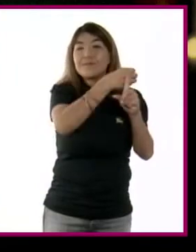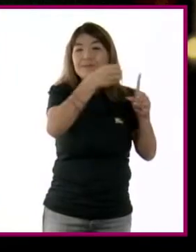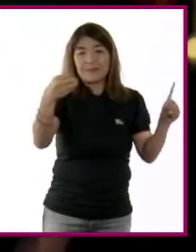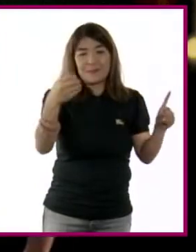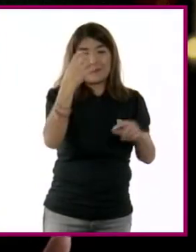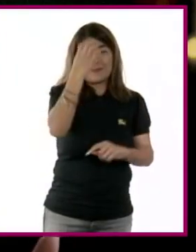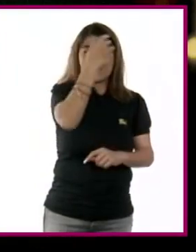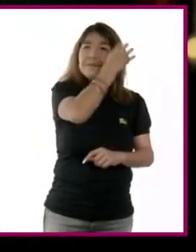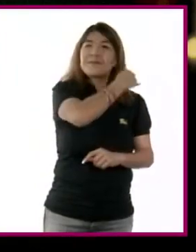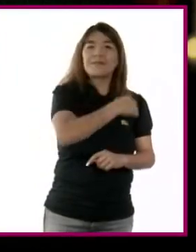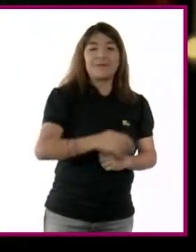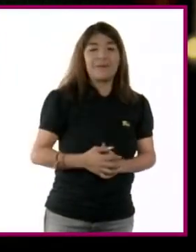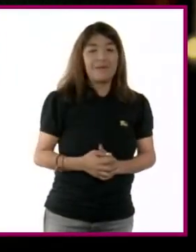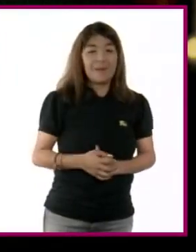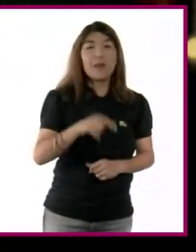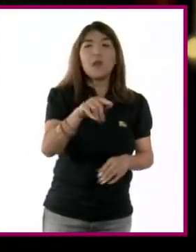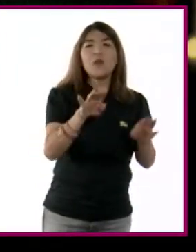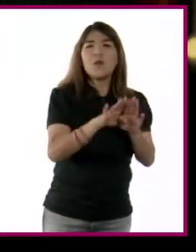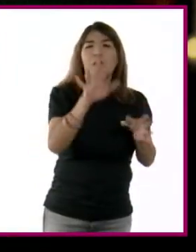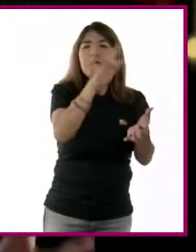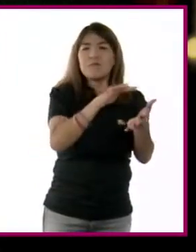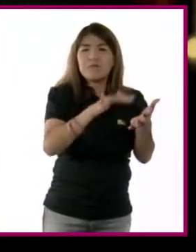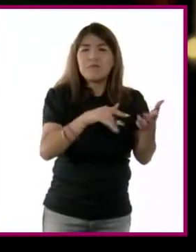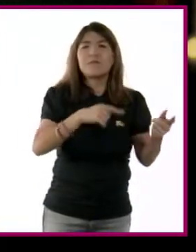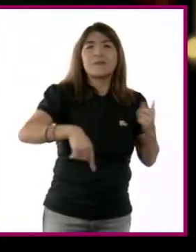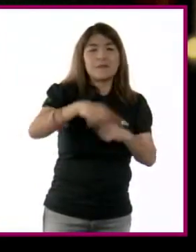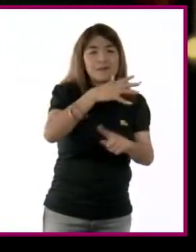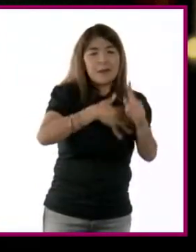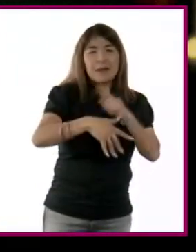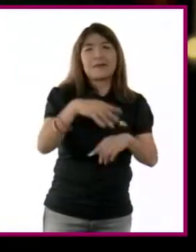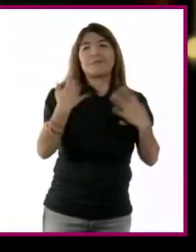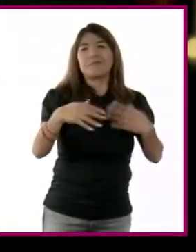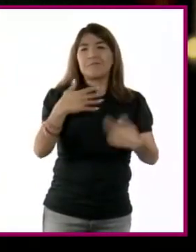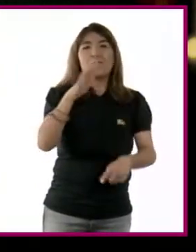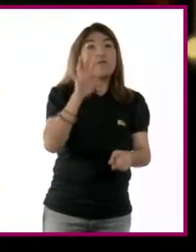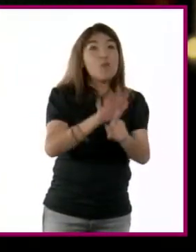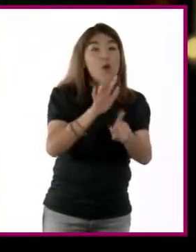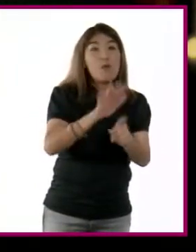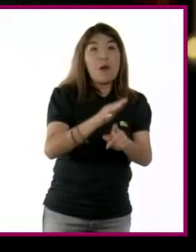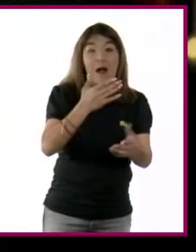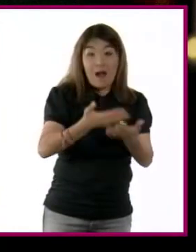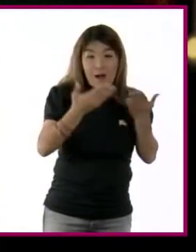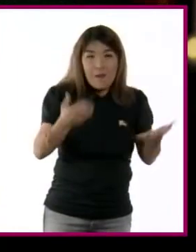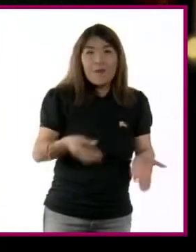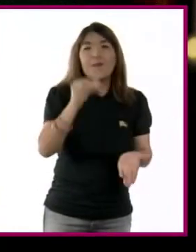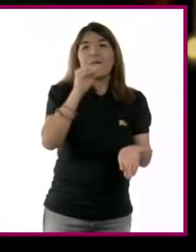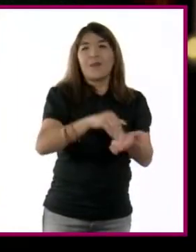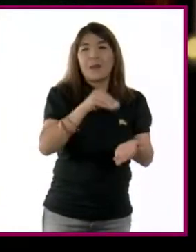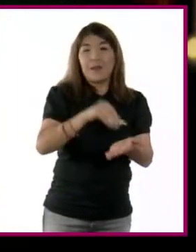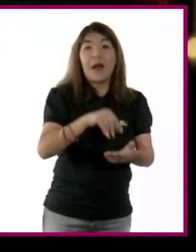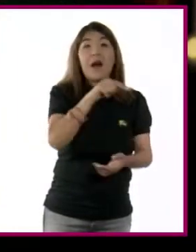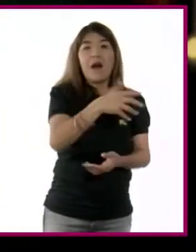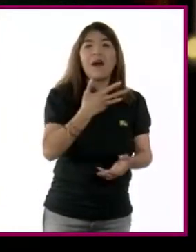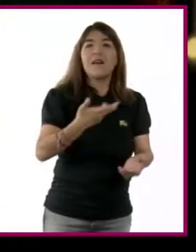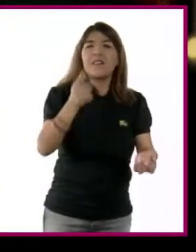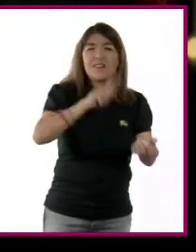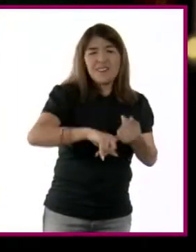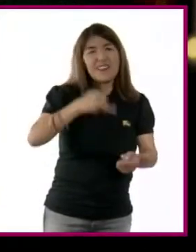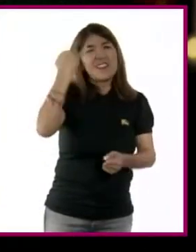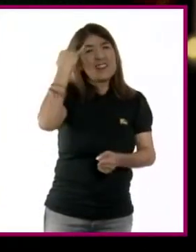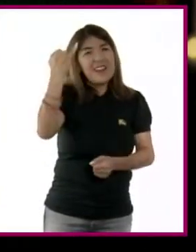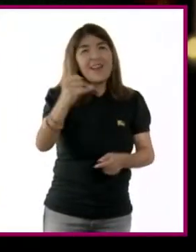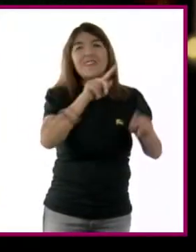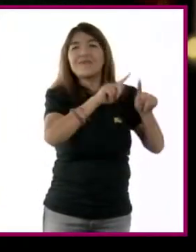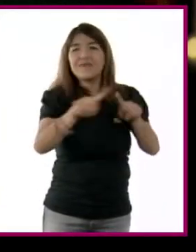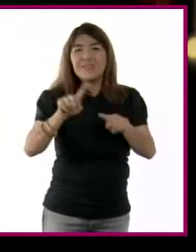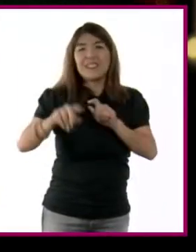La obra de Lewis Carroll ha gozado de una enorme popularidad hasta el día de hoy. De ella se han extraído ideas en muchas ramas